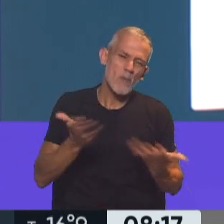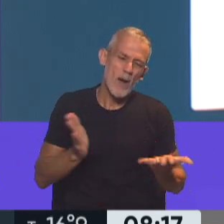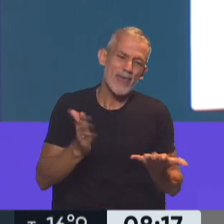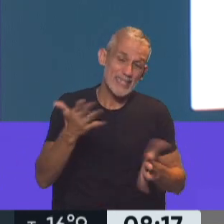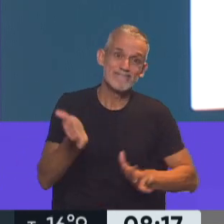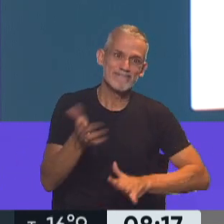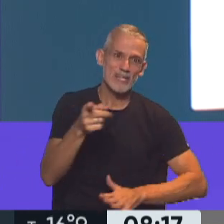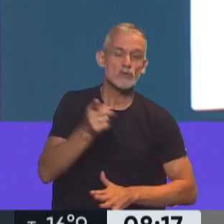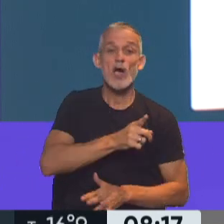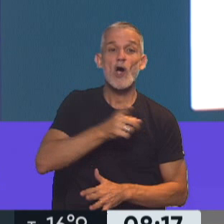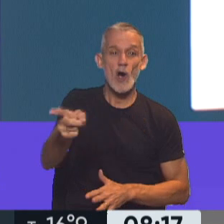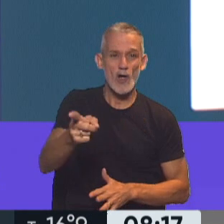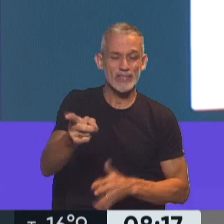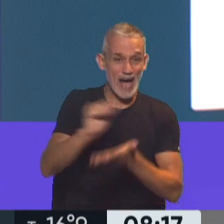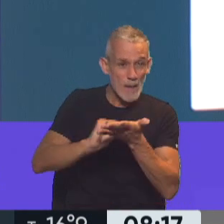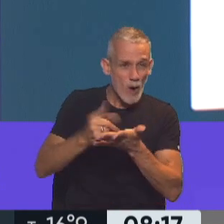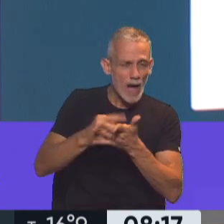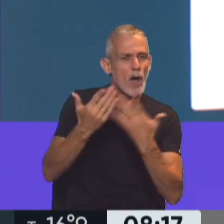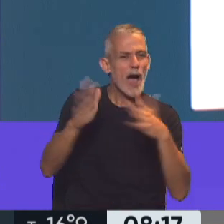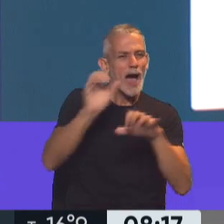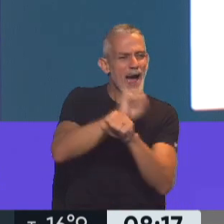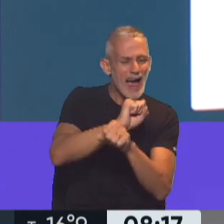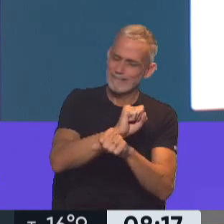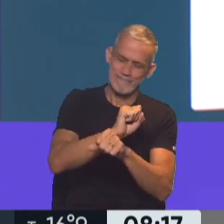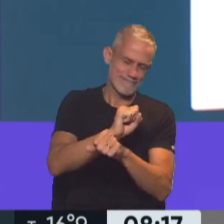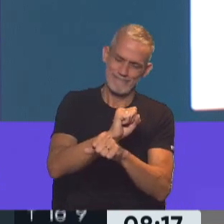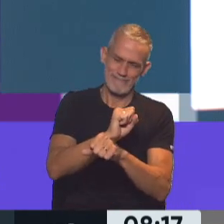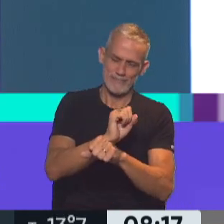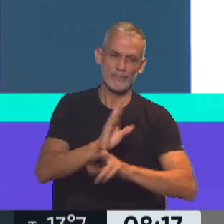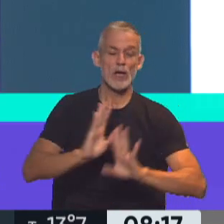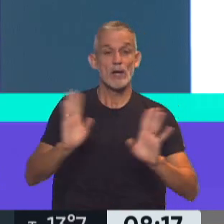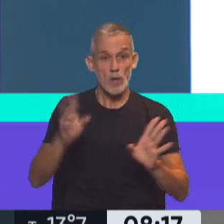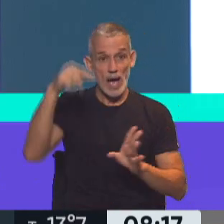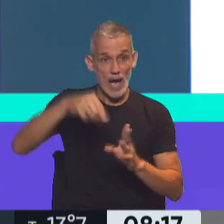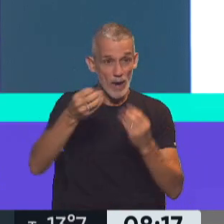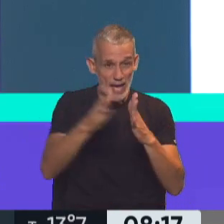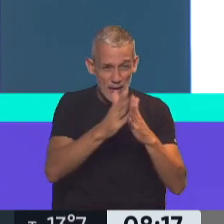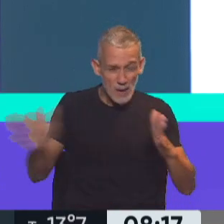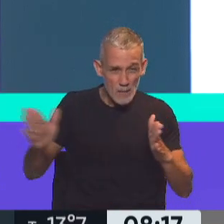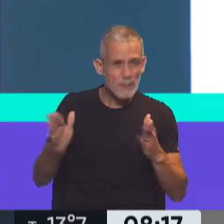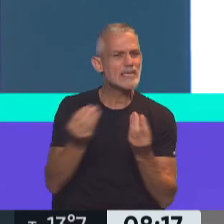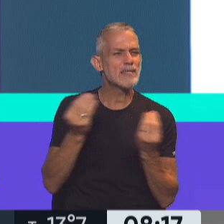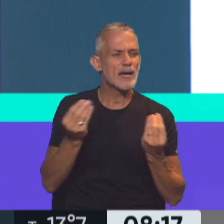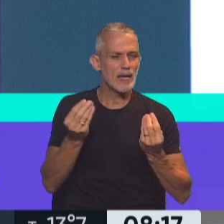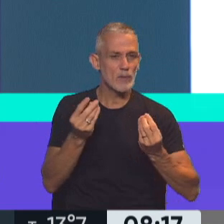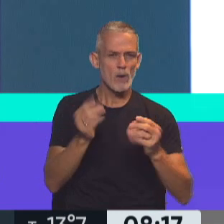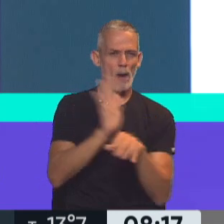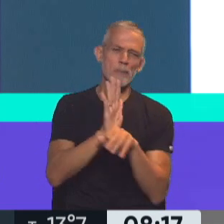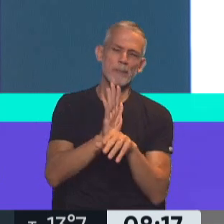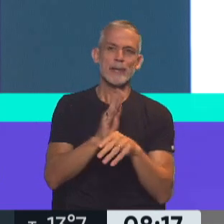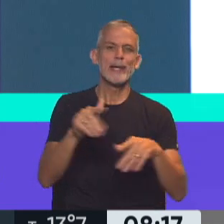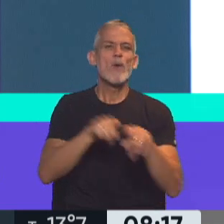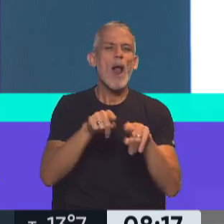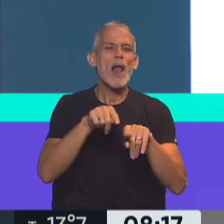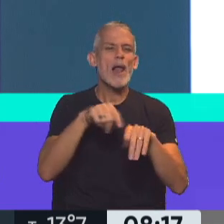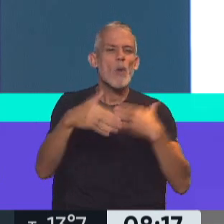juega claramente en contra de la posibilidad de la excarcelación. Lo que empieza ahora es casi, te diría, que jugadas de ajedrez que